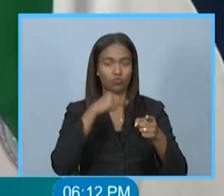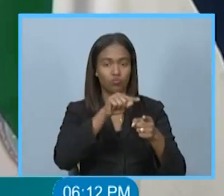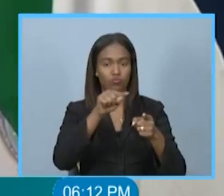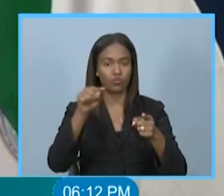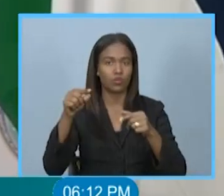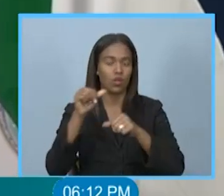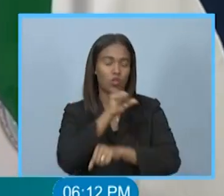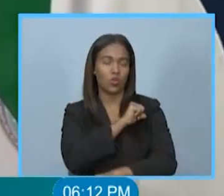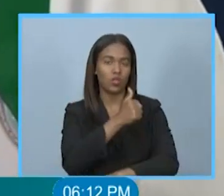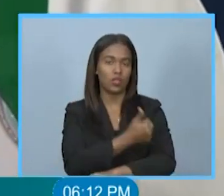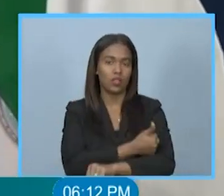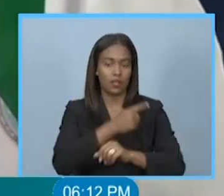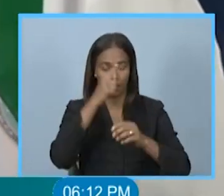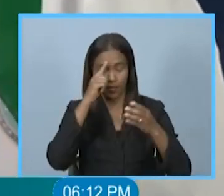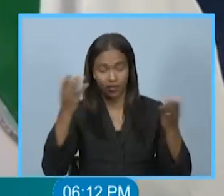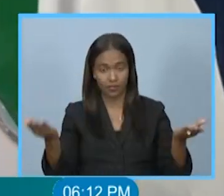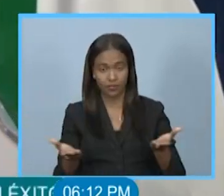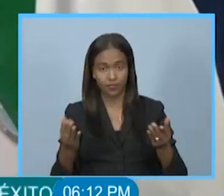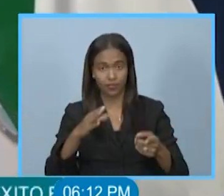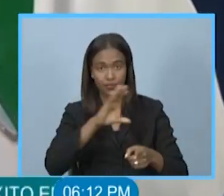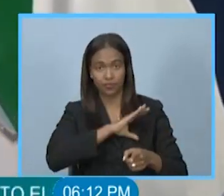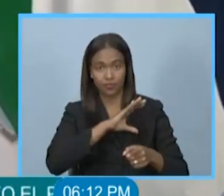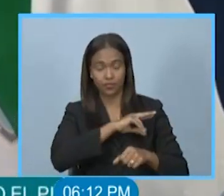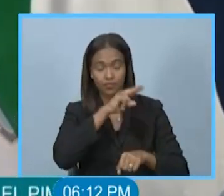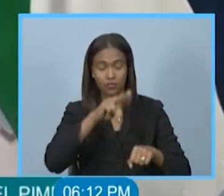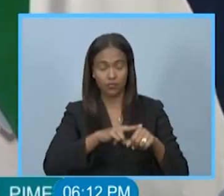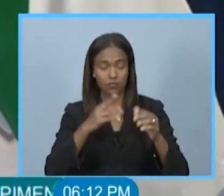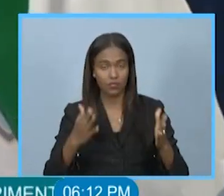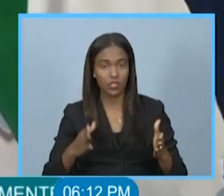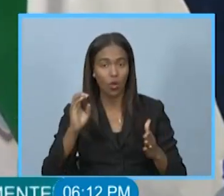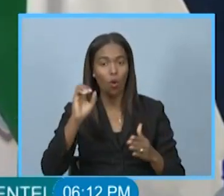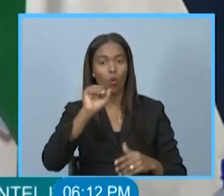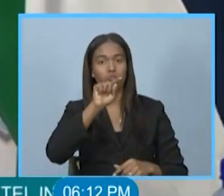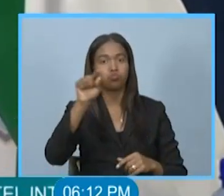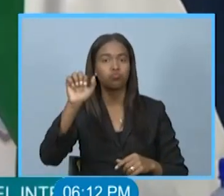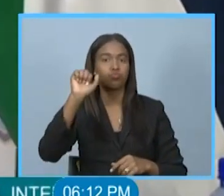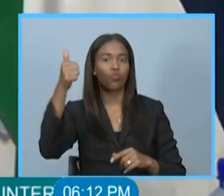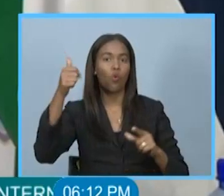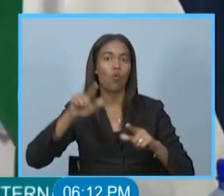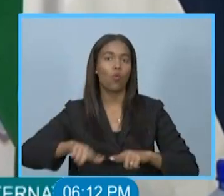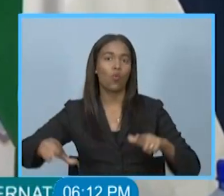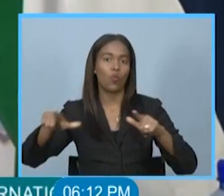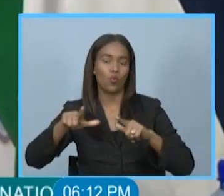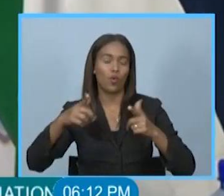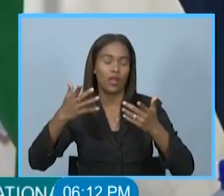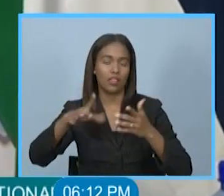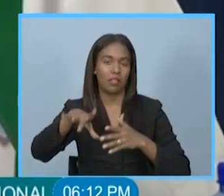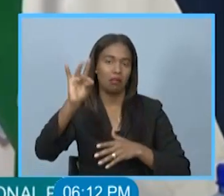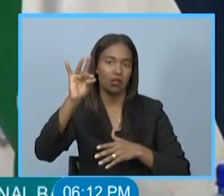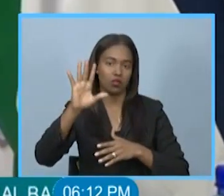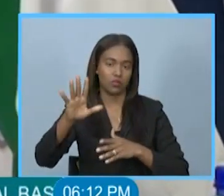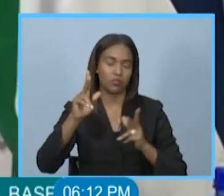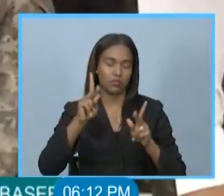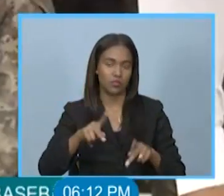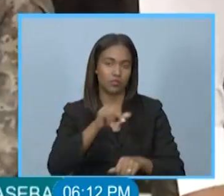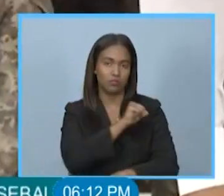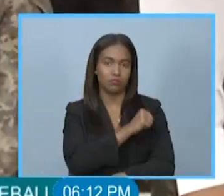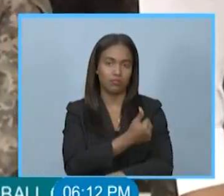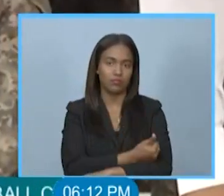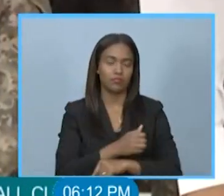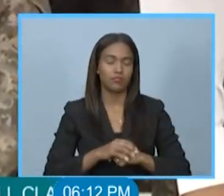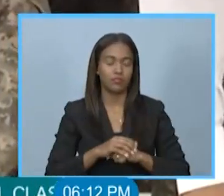ya sea en la sede de este Palacio de la Policía Nacional o en otro lugar que sea escogido por nuestras autoridades